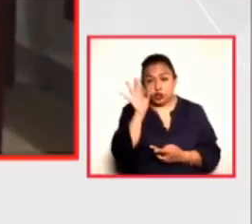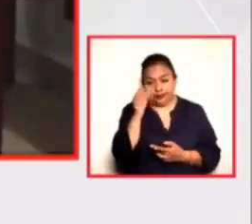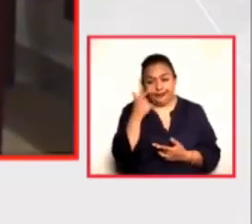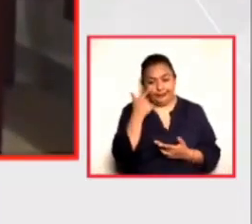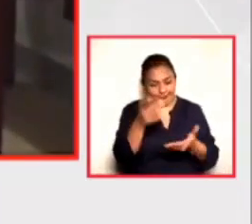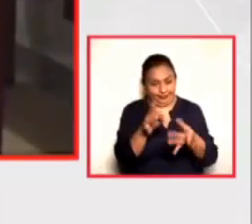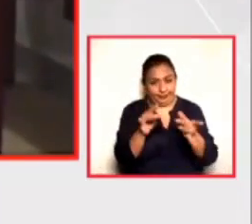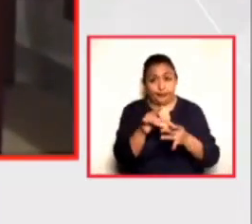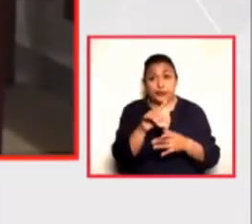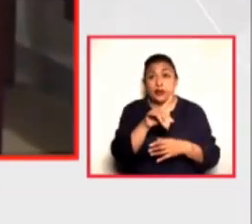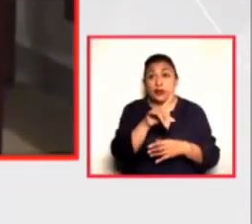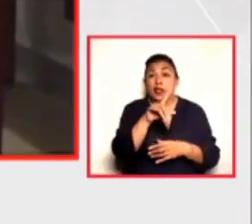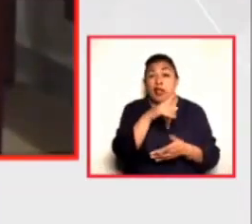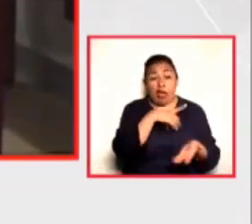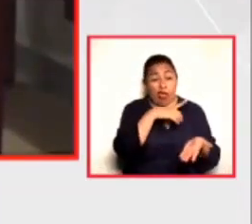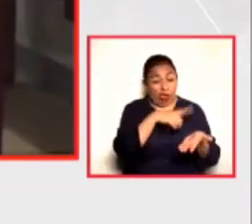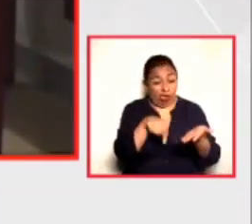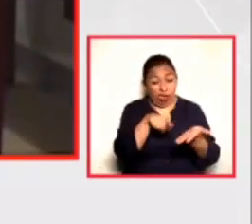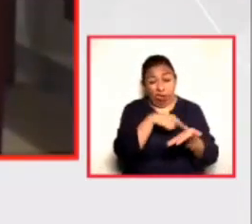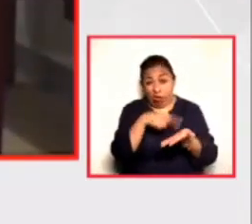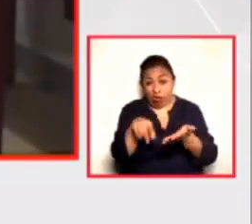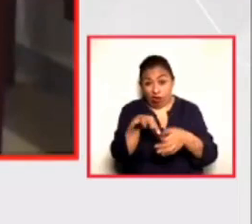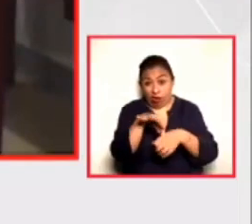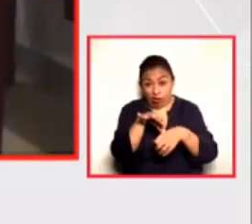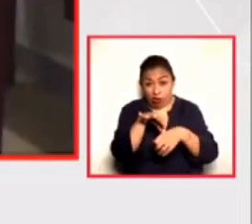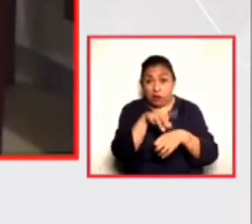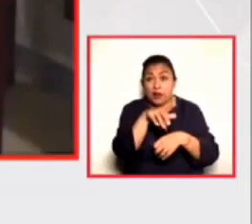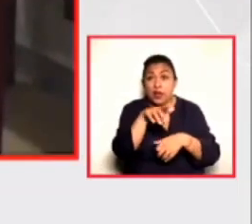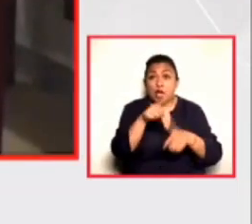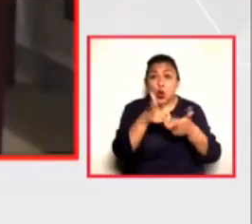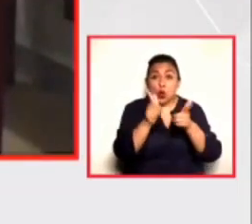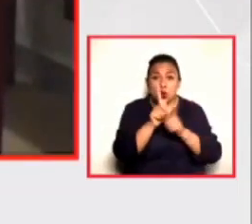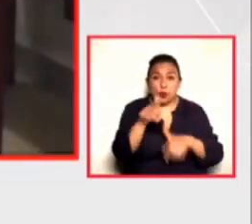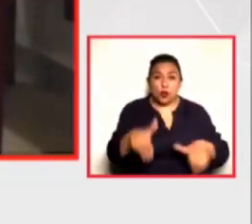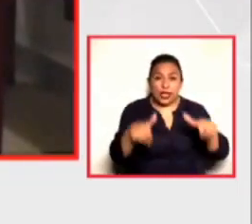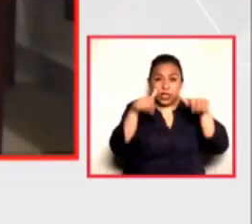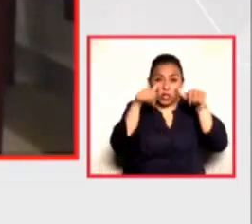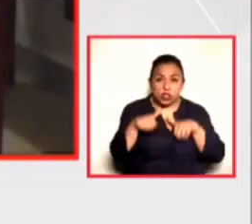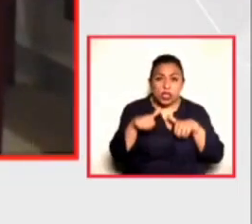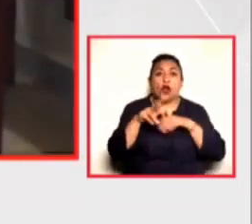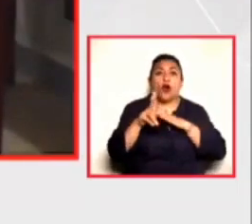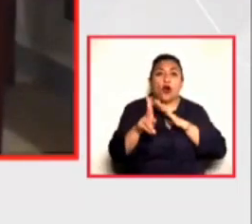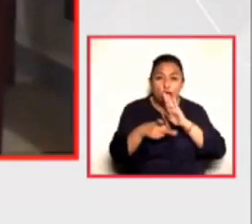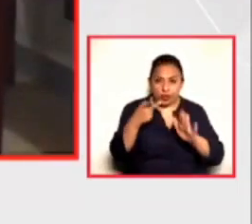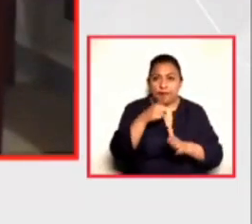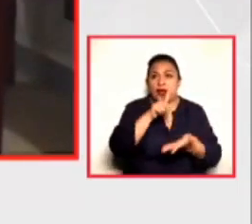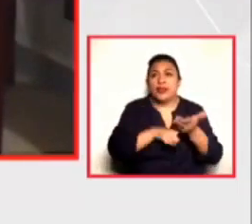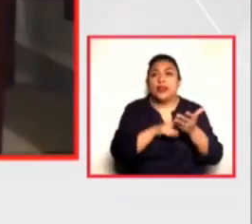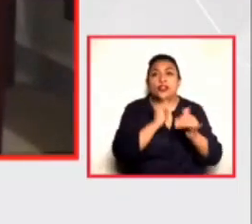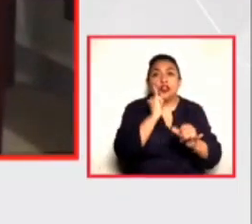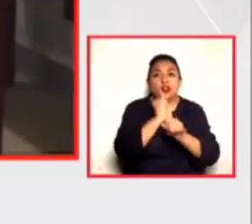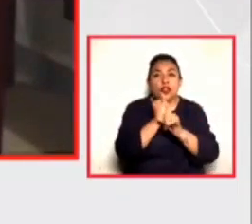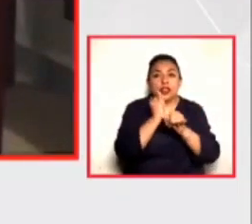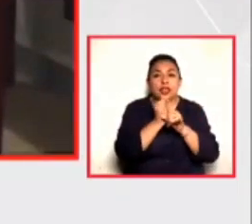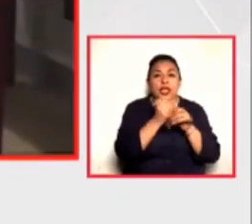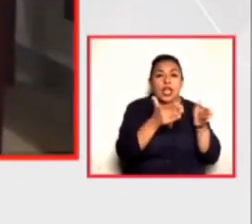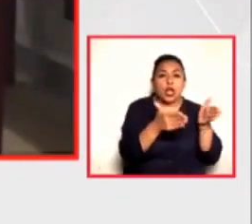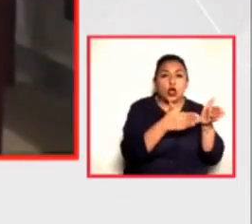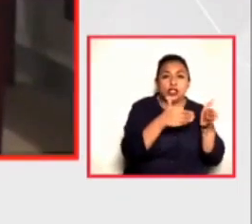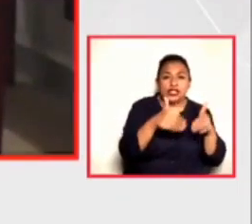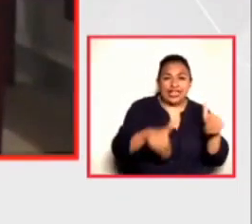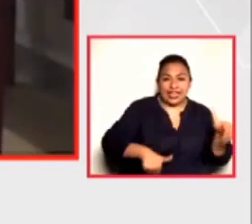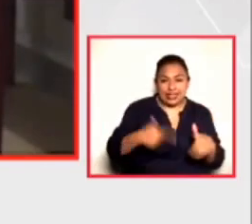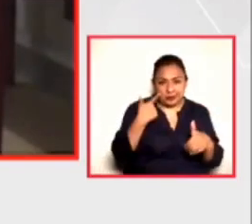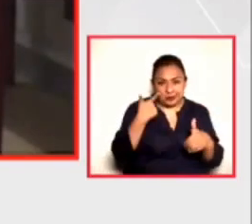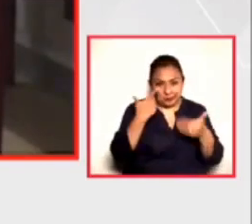sus presentaciones en vivo, la compañía Teatro Ciego está de regreso. Esto es en la plataforma Cocinar el Teatro. Vamos a conocer los